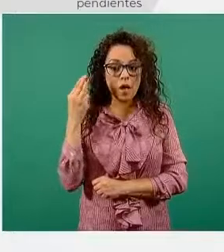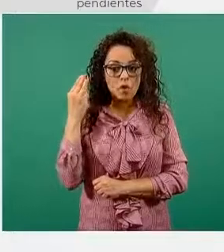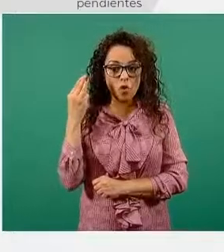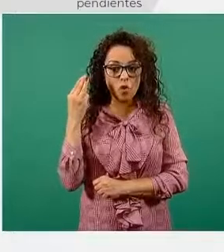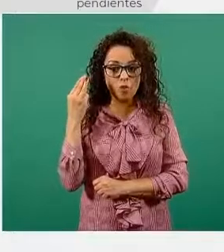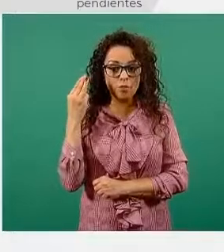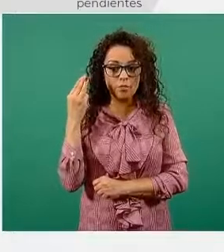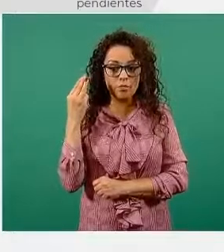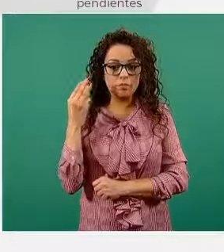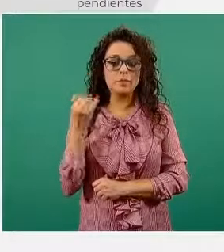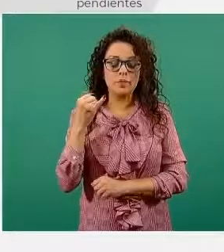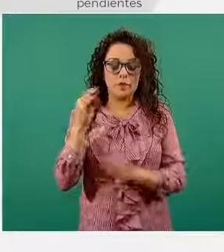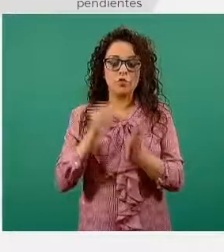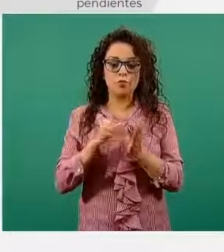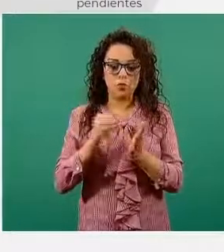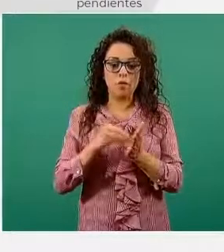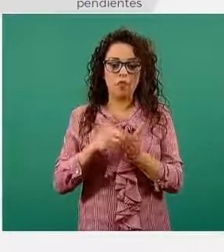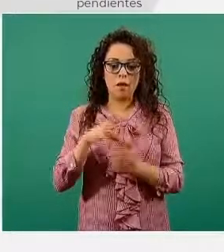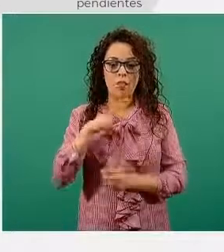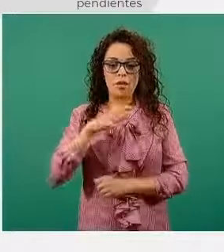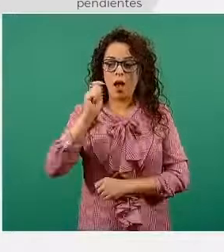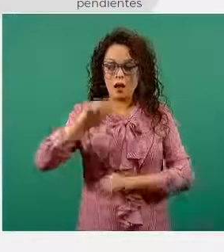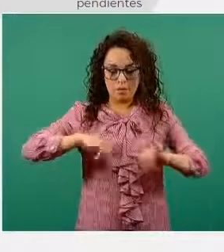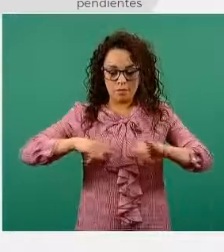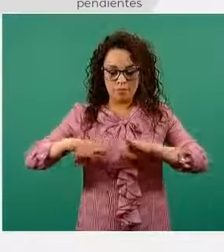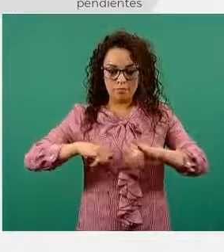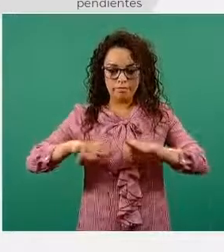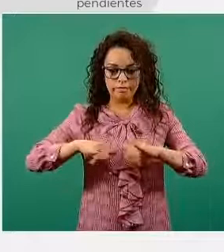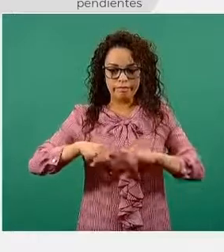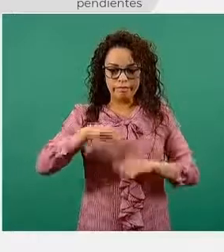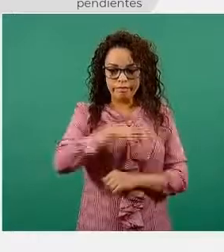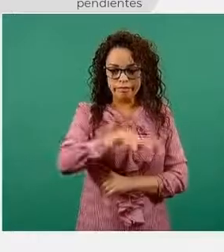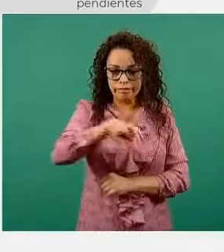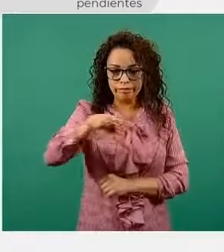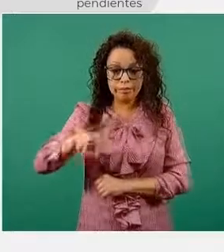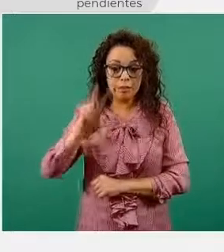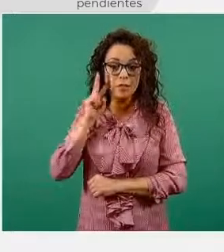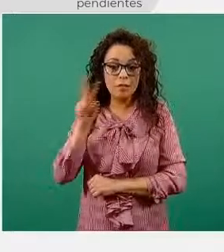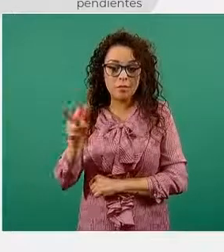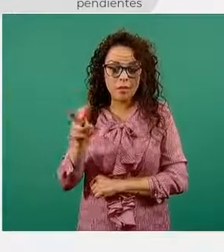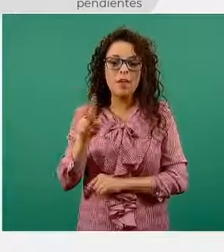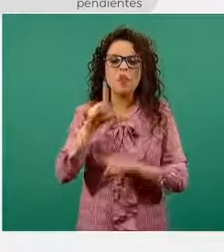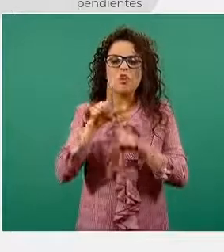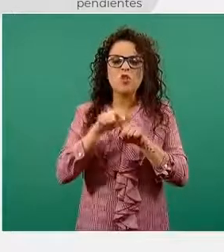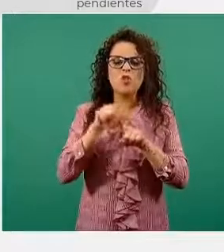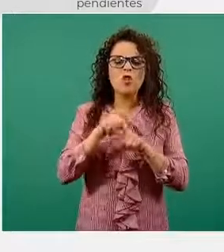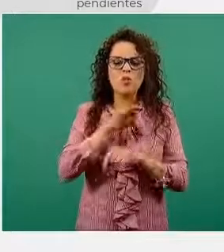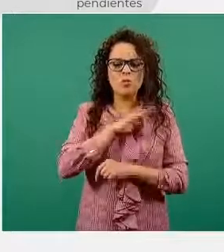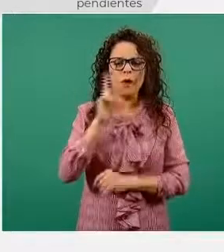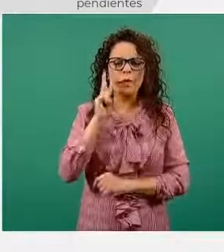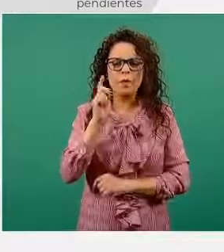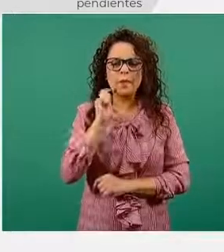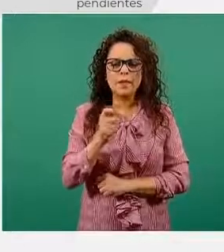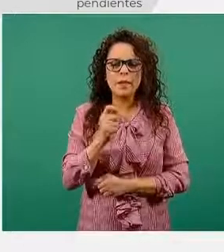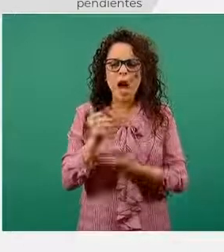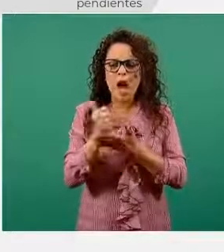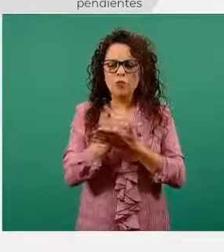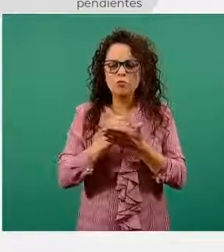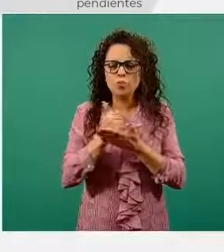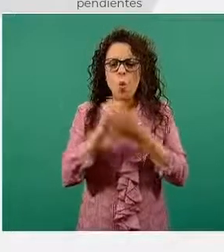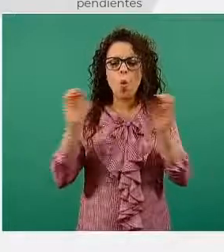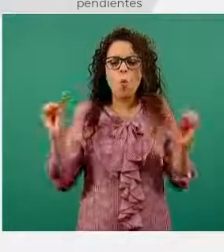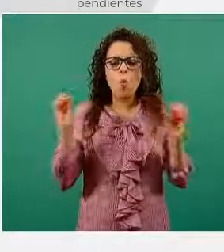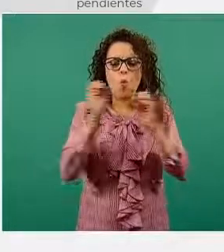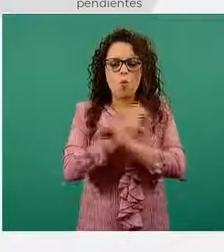luego tenemos todavía una cobertura territorial limitada. Y se puede ver en color azul